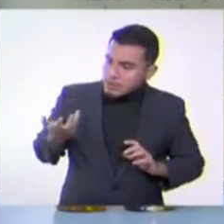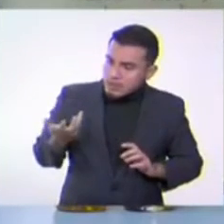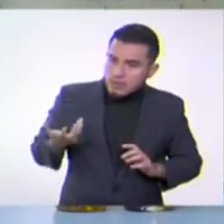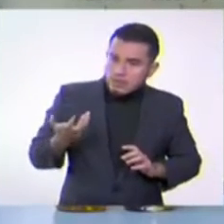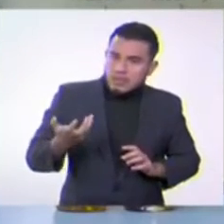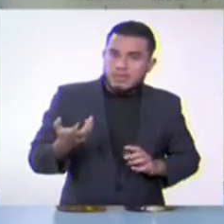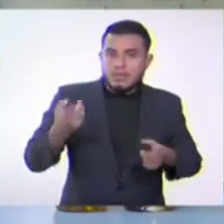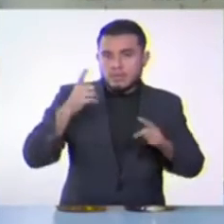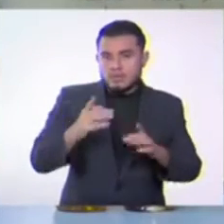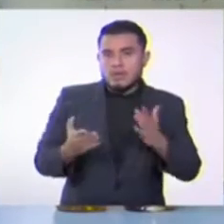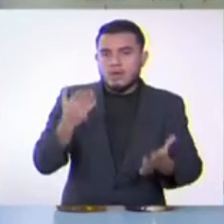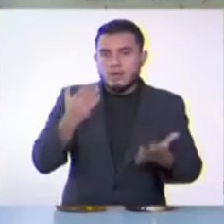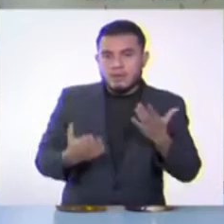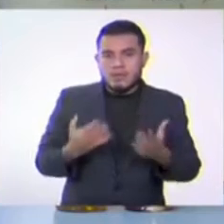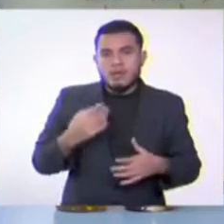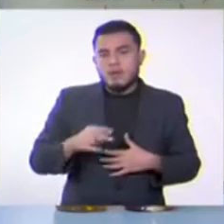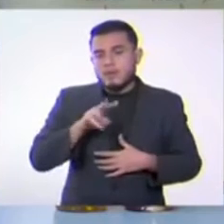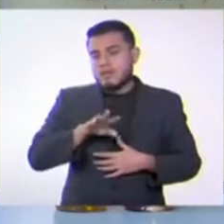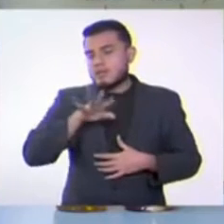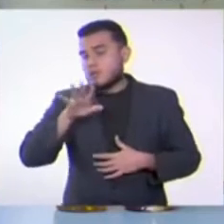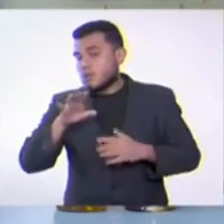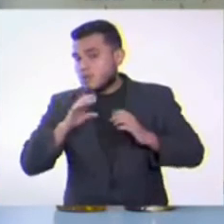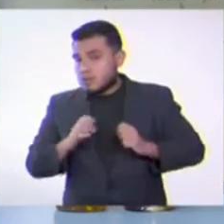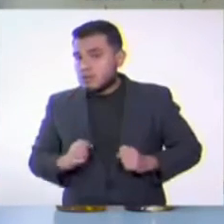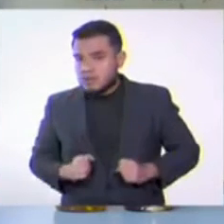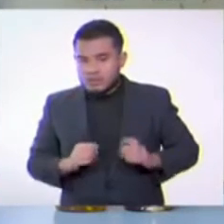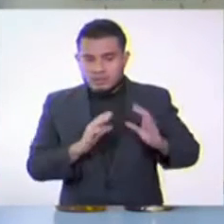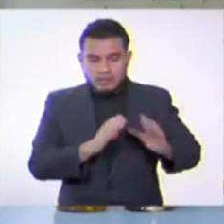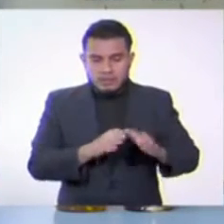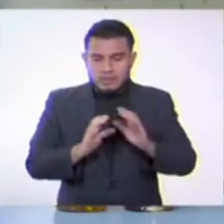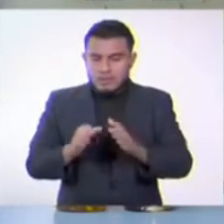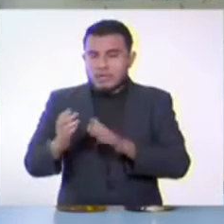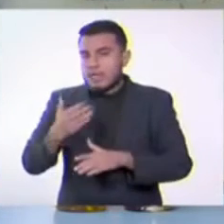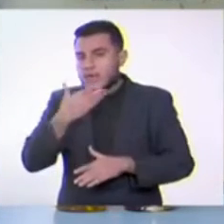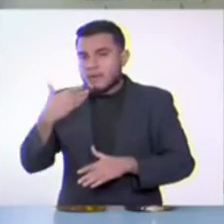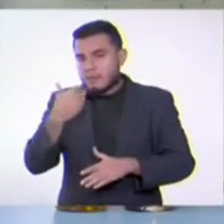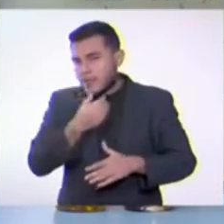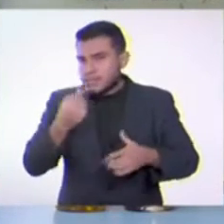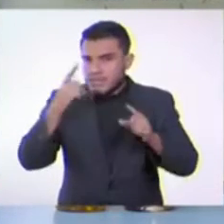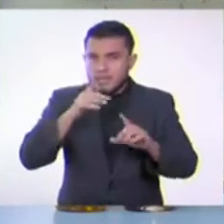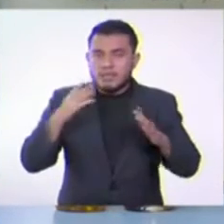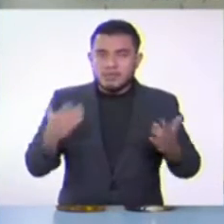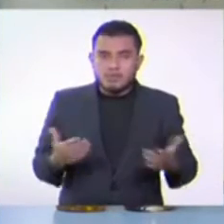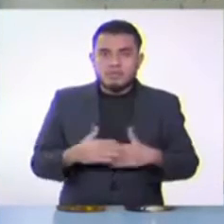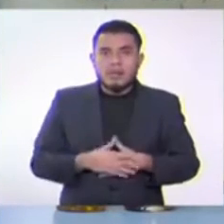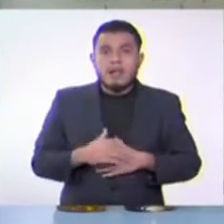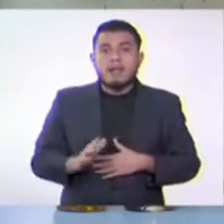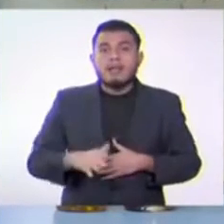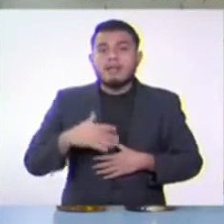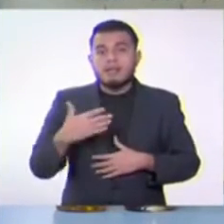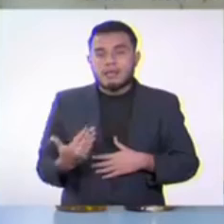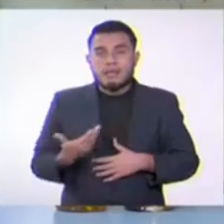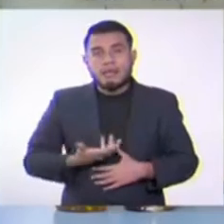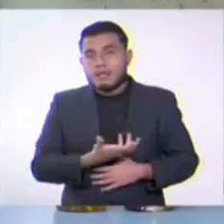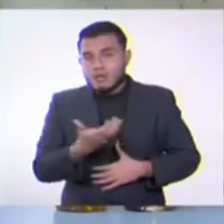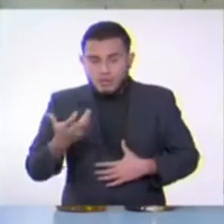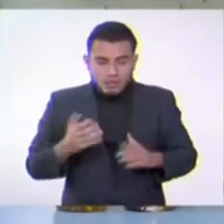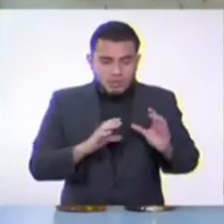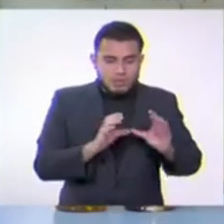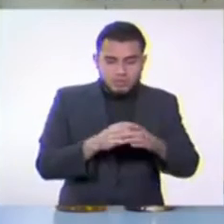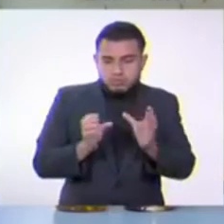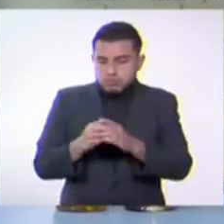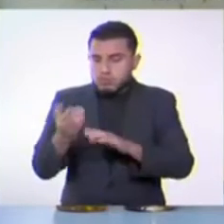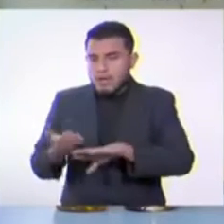sugerir incluso hasta 24 reinos. ¿Qué sucede entonces? que los reinos antes